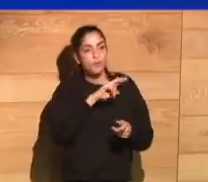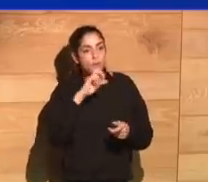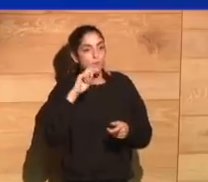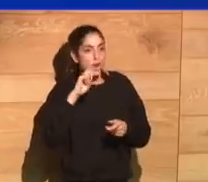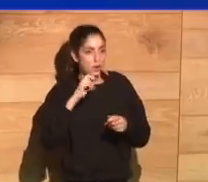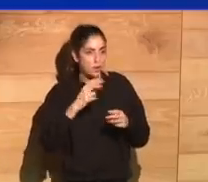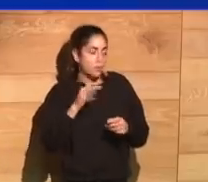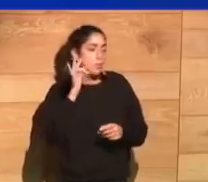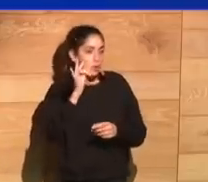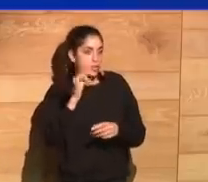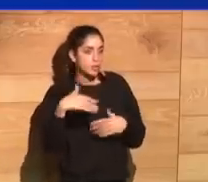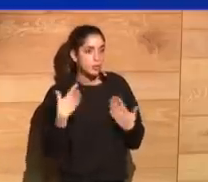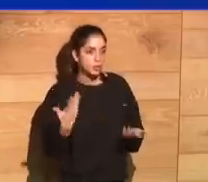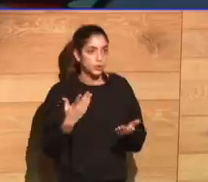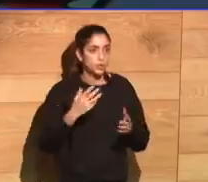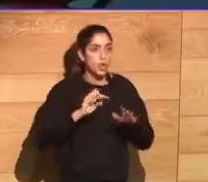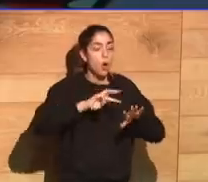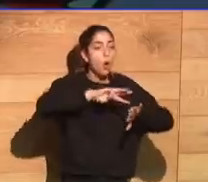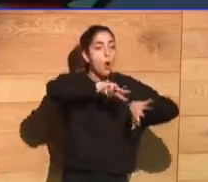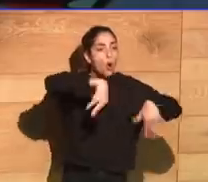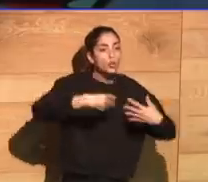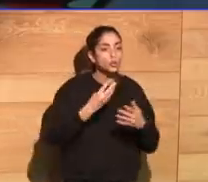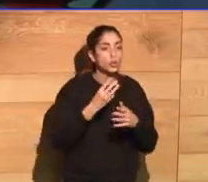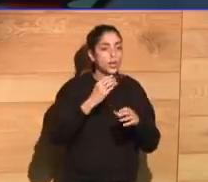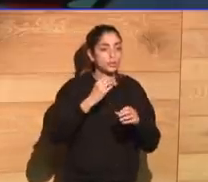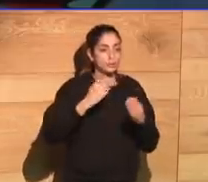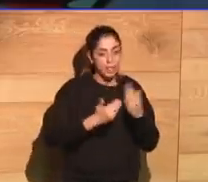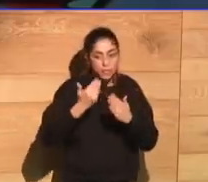decía Javi que no va de trabajar 8 horas al día, va de otra cosa.